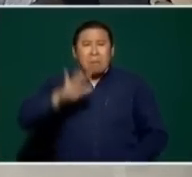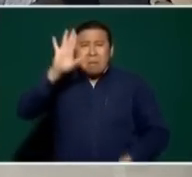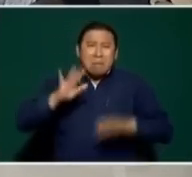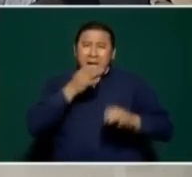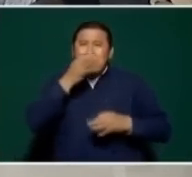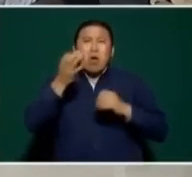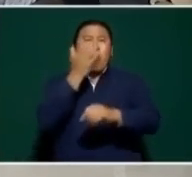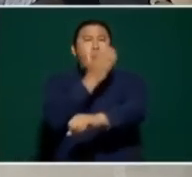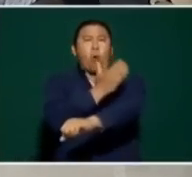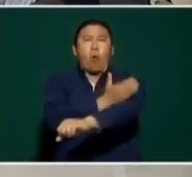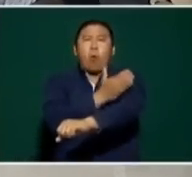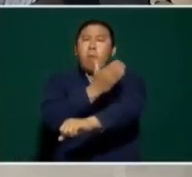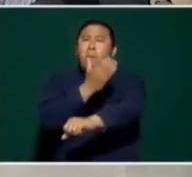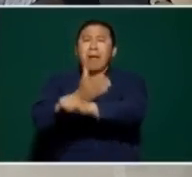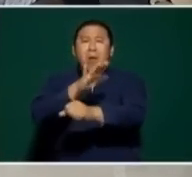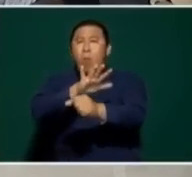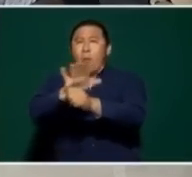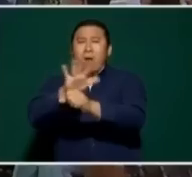La compañera, cualquiera.